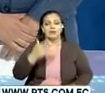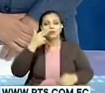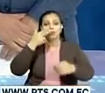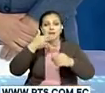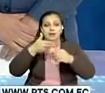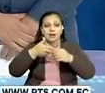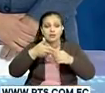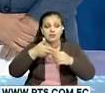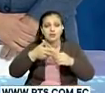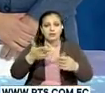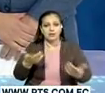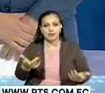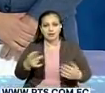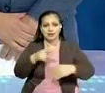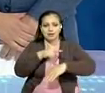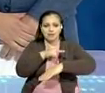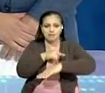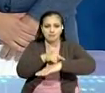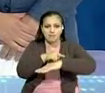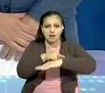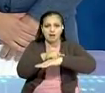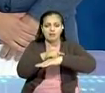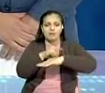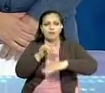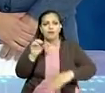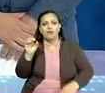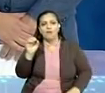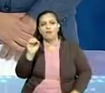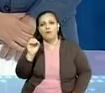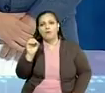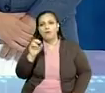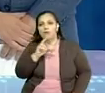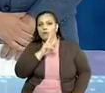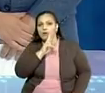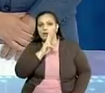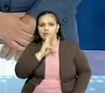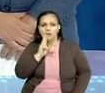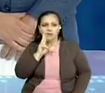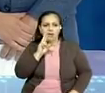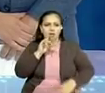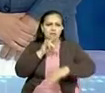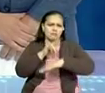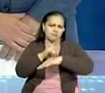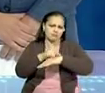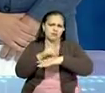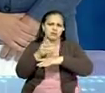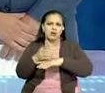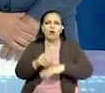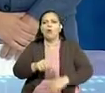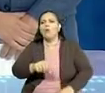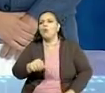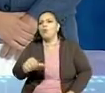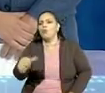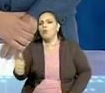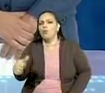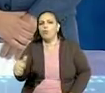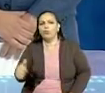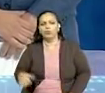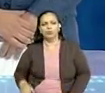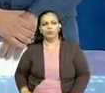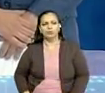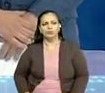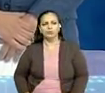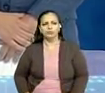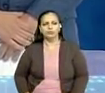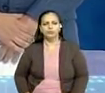lugar de que presta servicios públicos, tener un servicio, prestarte, que quepa la redundancia, el